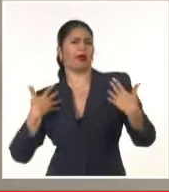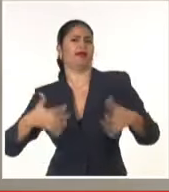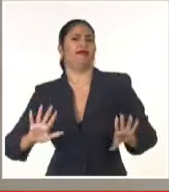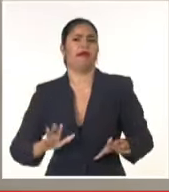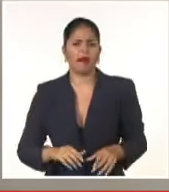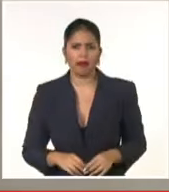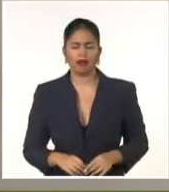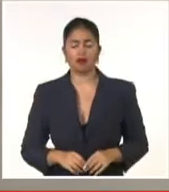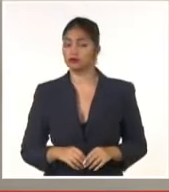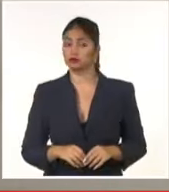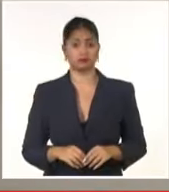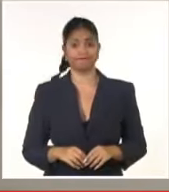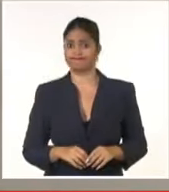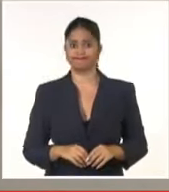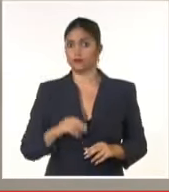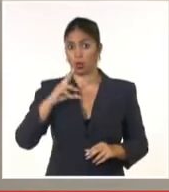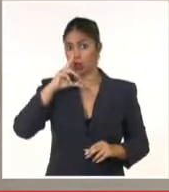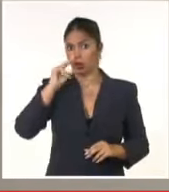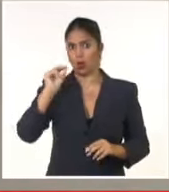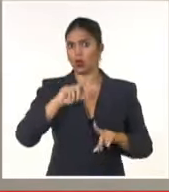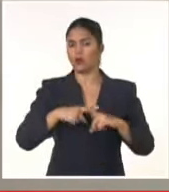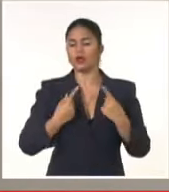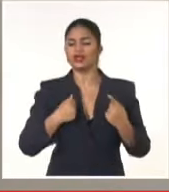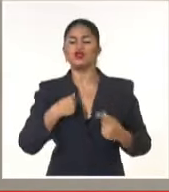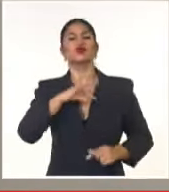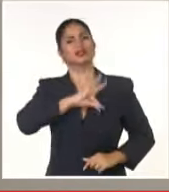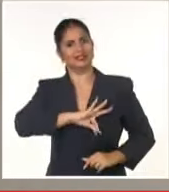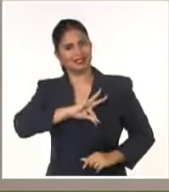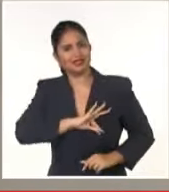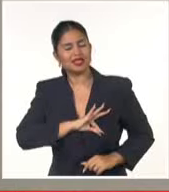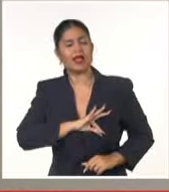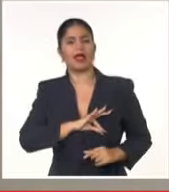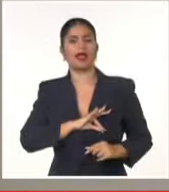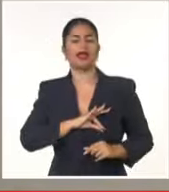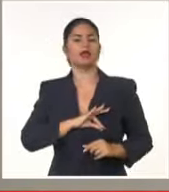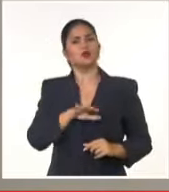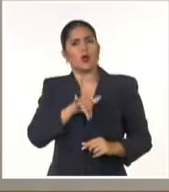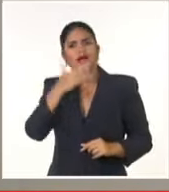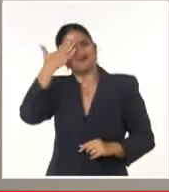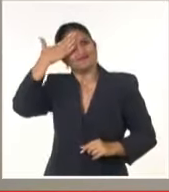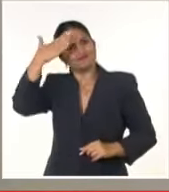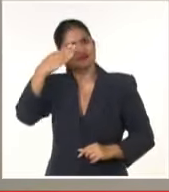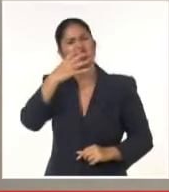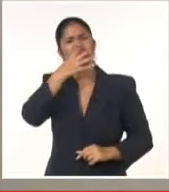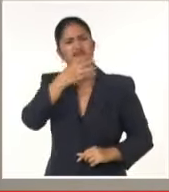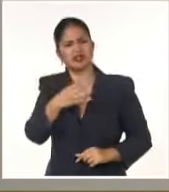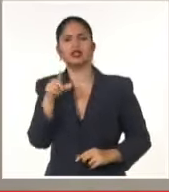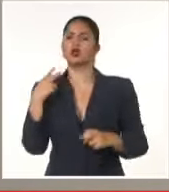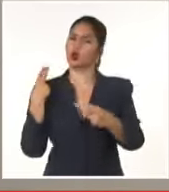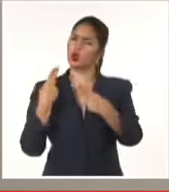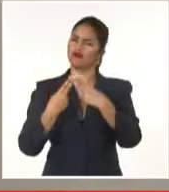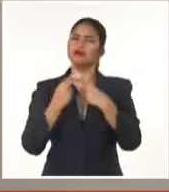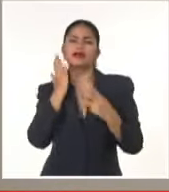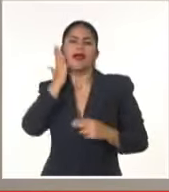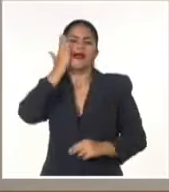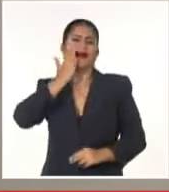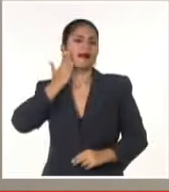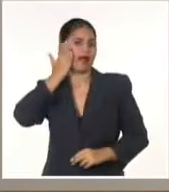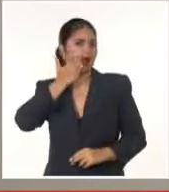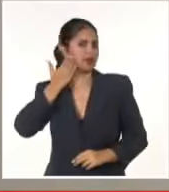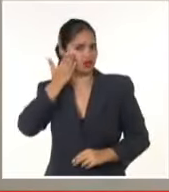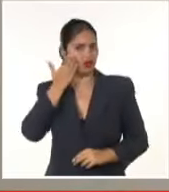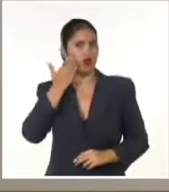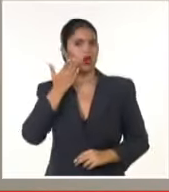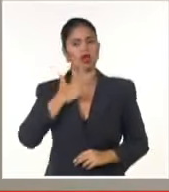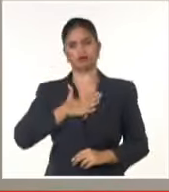sea valiente, sino por una cuestión de agradecimiento y cariño al pueblo de Cuba,